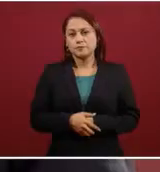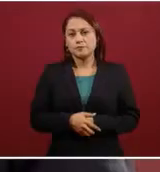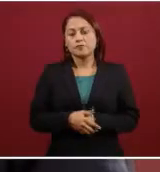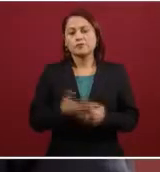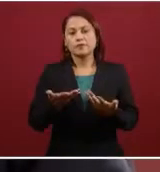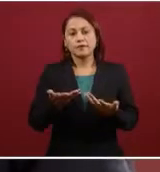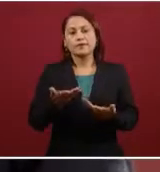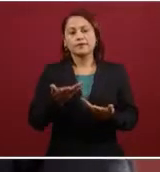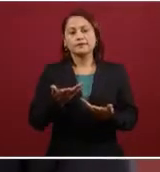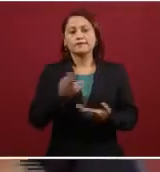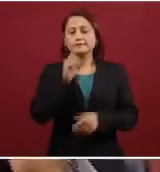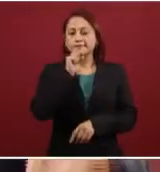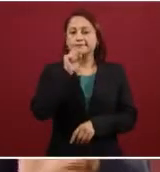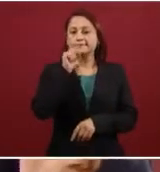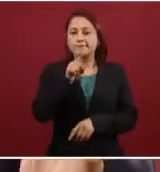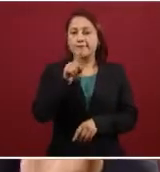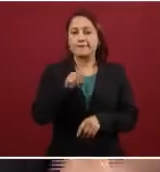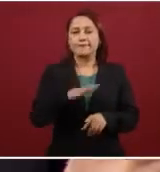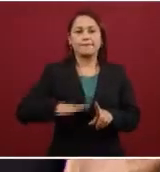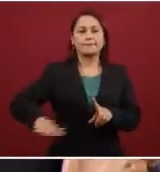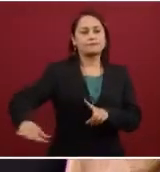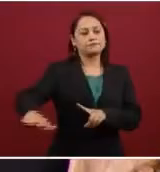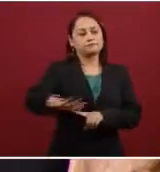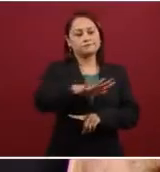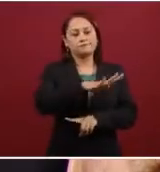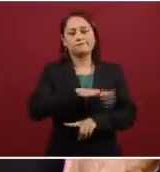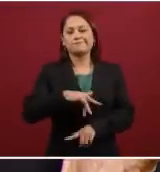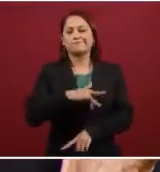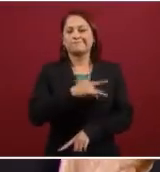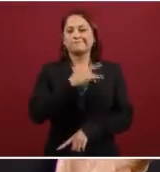ambiente, la atmósfera de libertad que hay